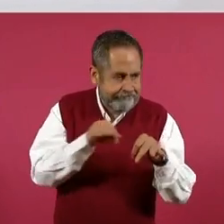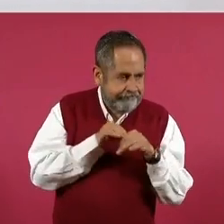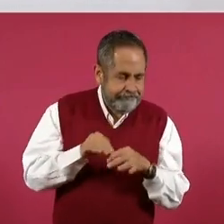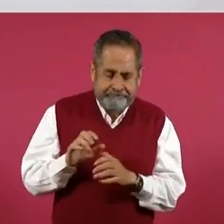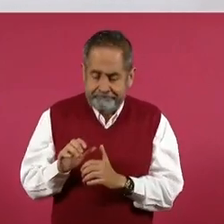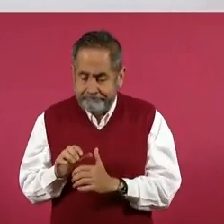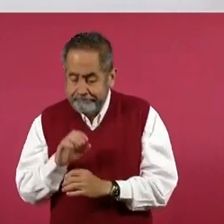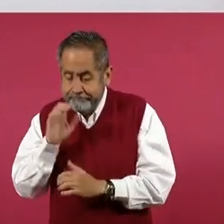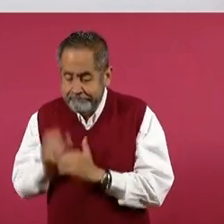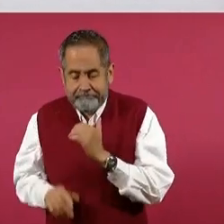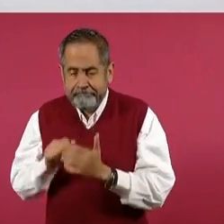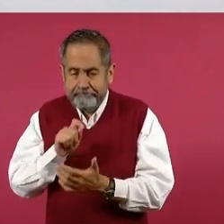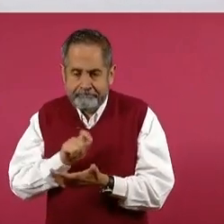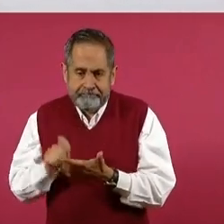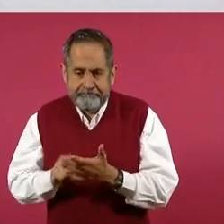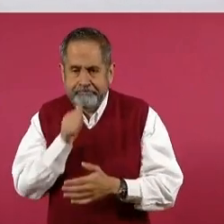además